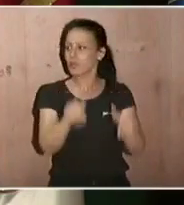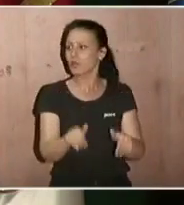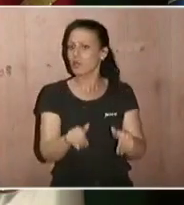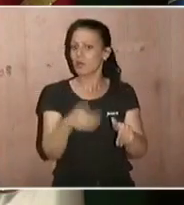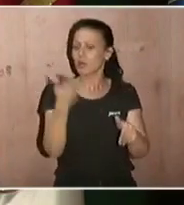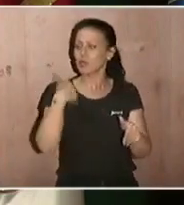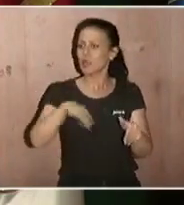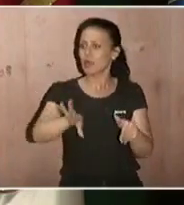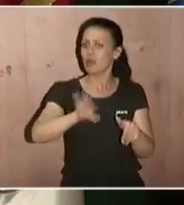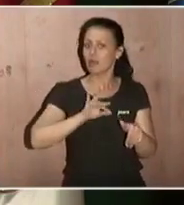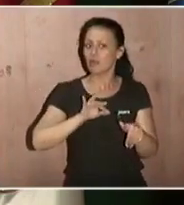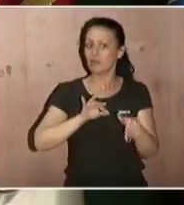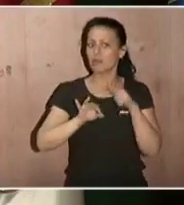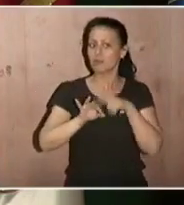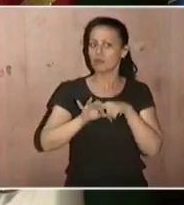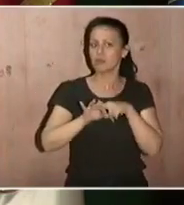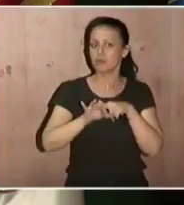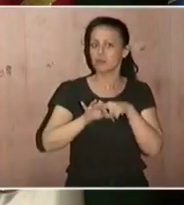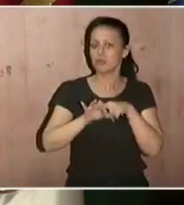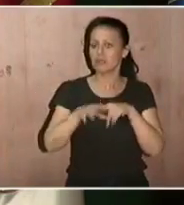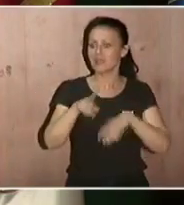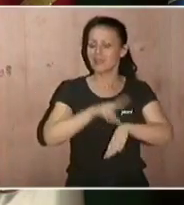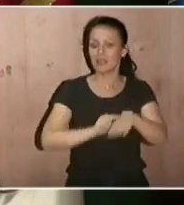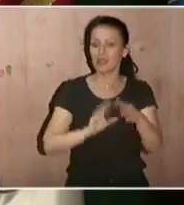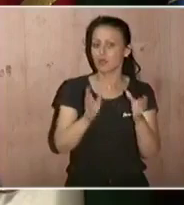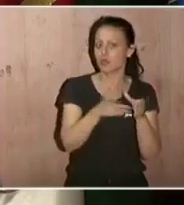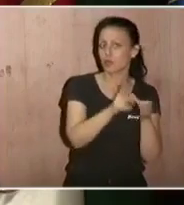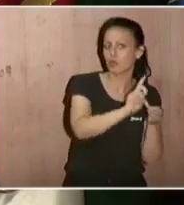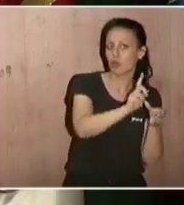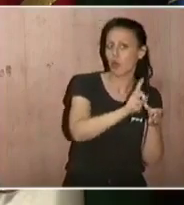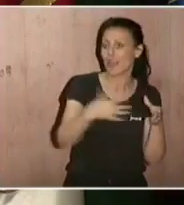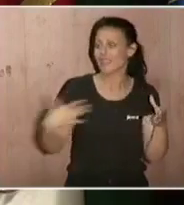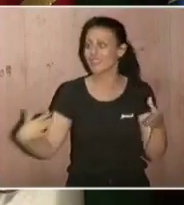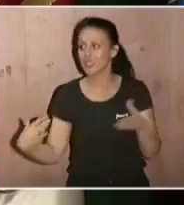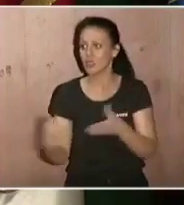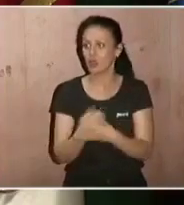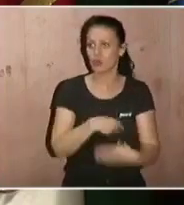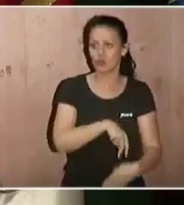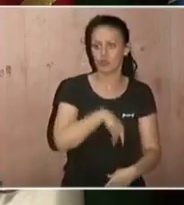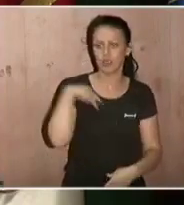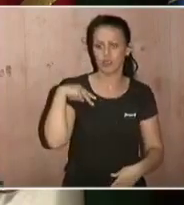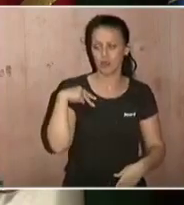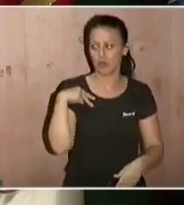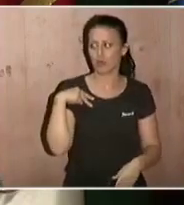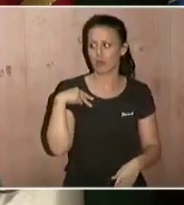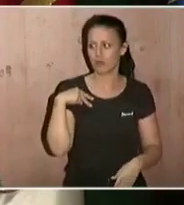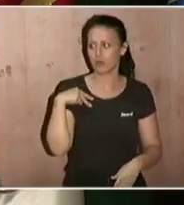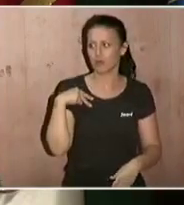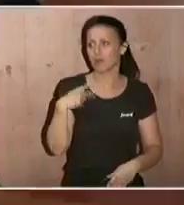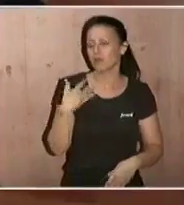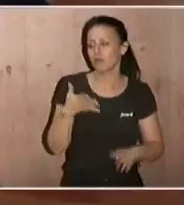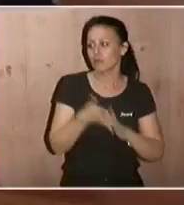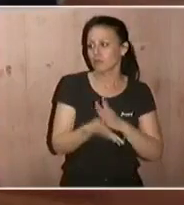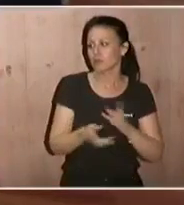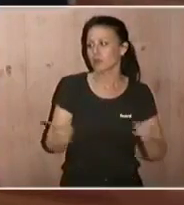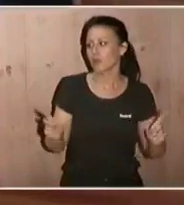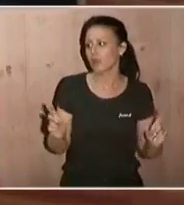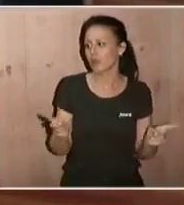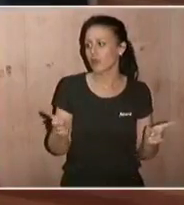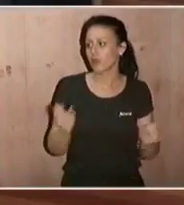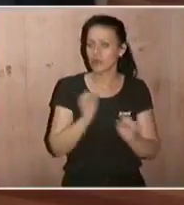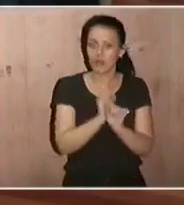elegido no eres el decano de ese grupo, eres el decano de todos. Y en consecuencia no puedes hacer una